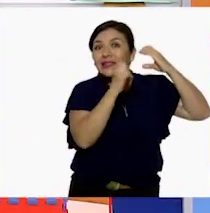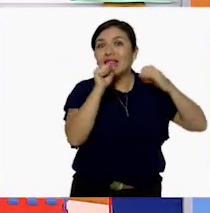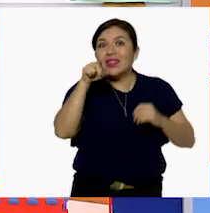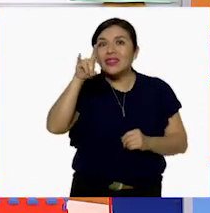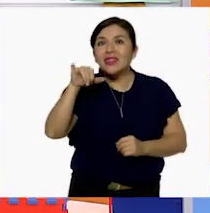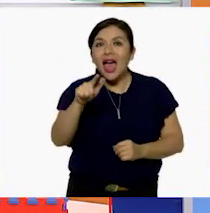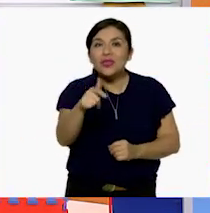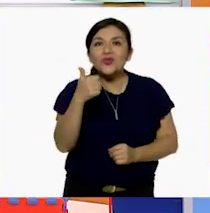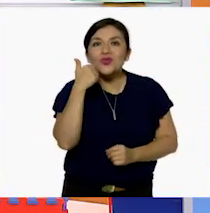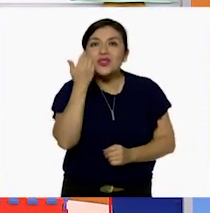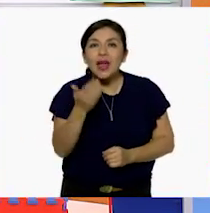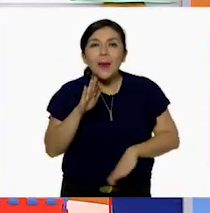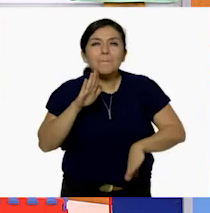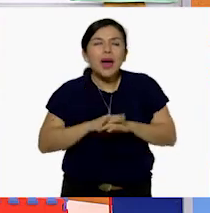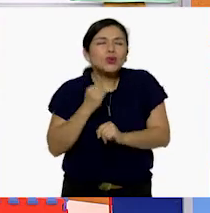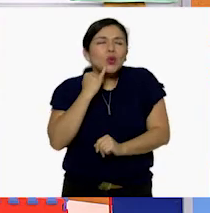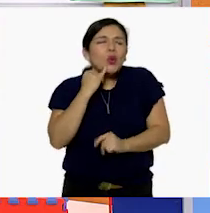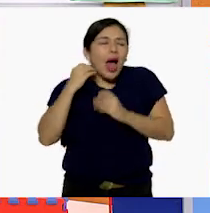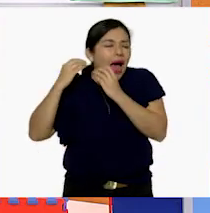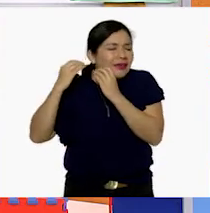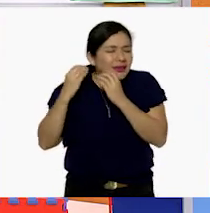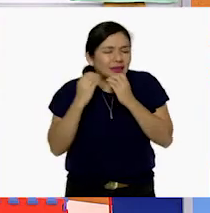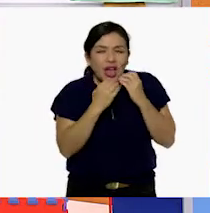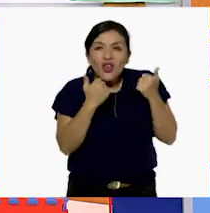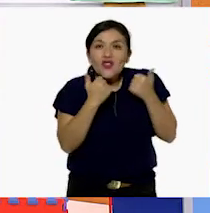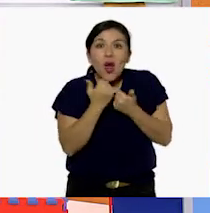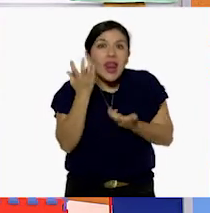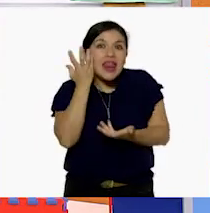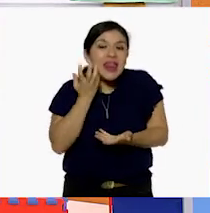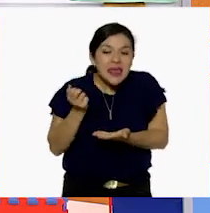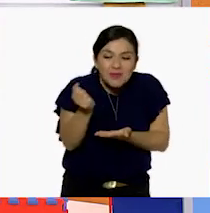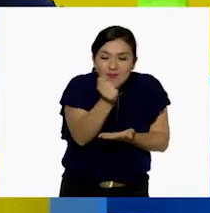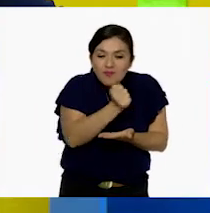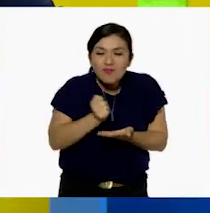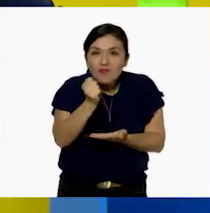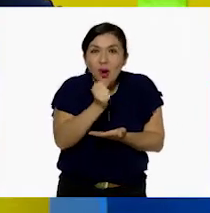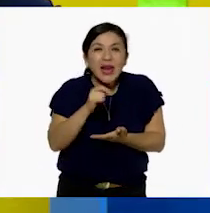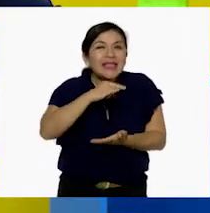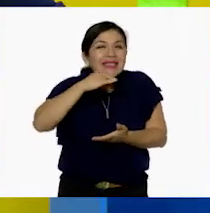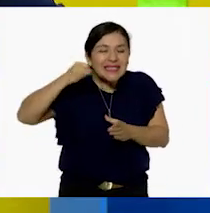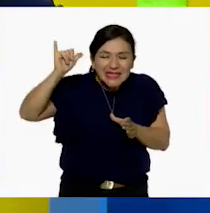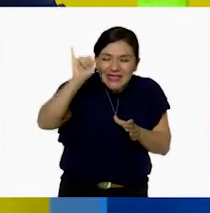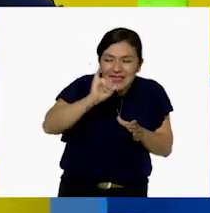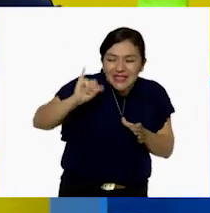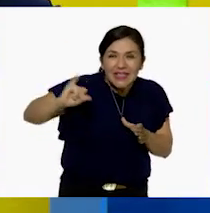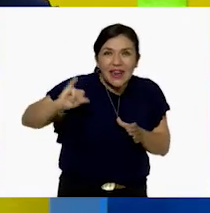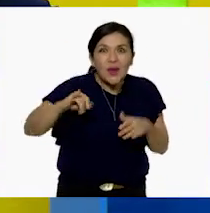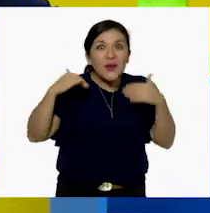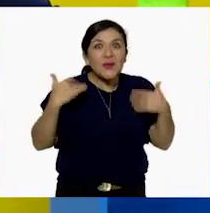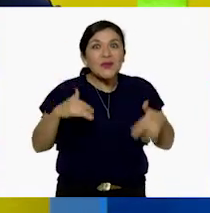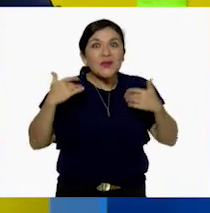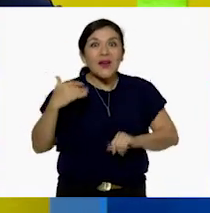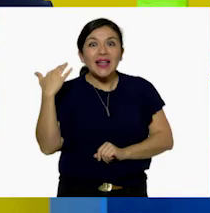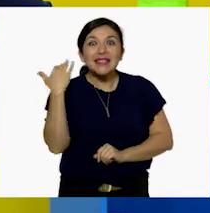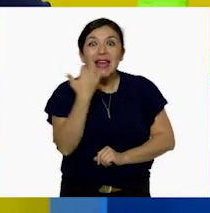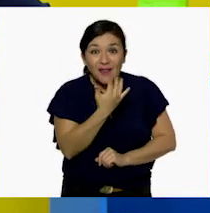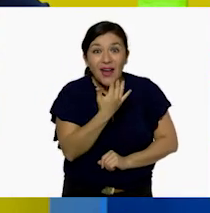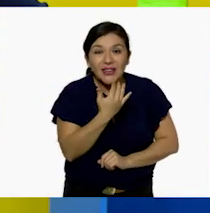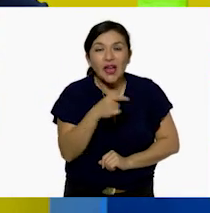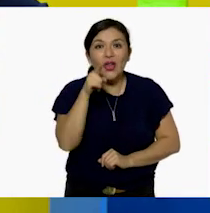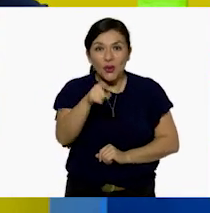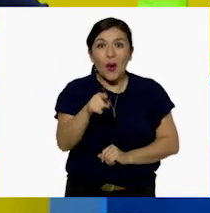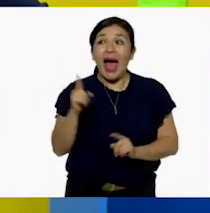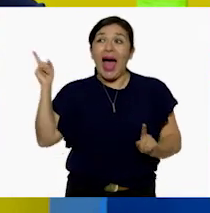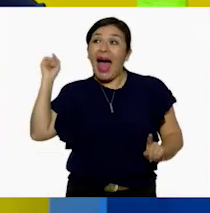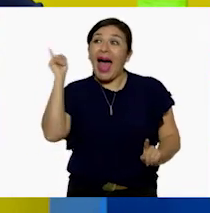una sandía súper jugosa con limoncito y un poquito de picante. Oh. ¡Uy, qué rico! Entonces vas hacia